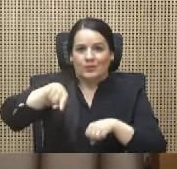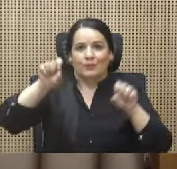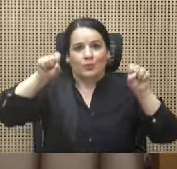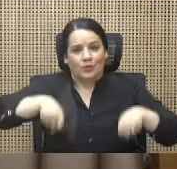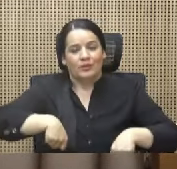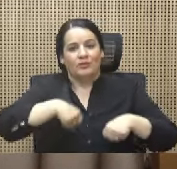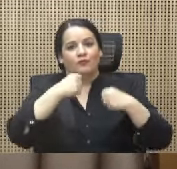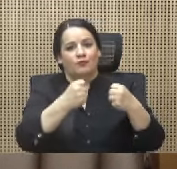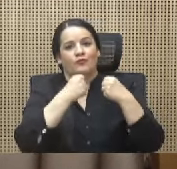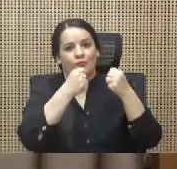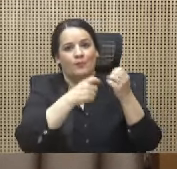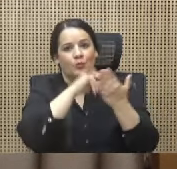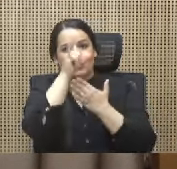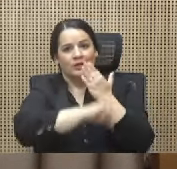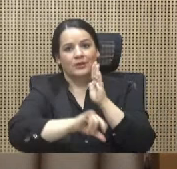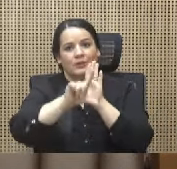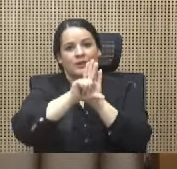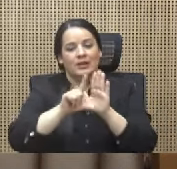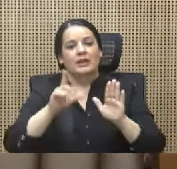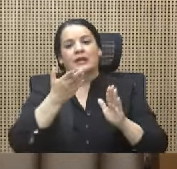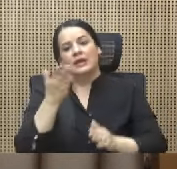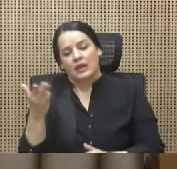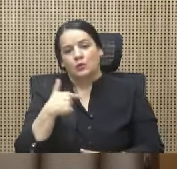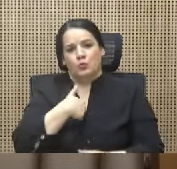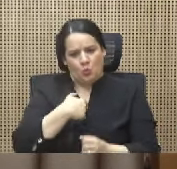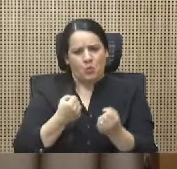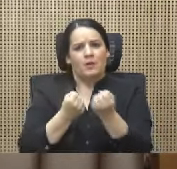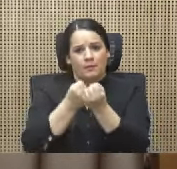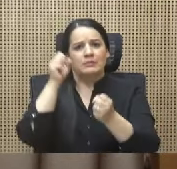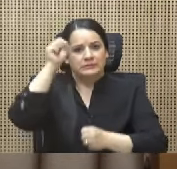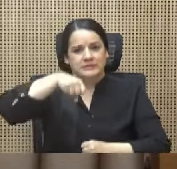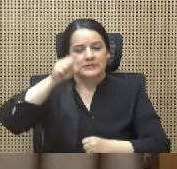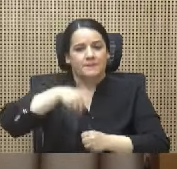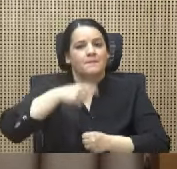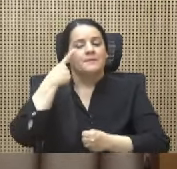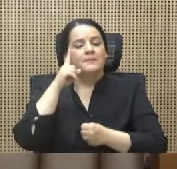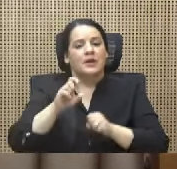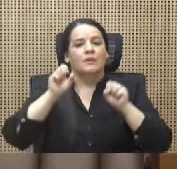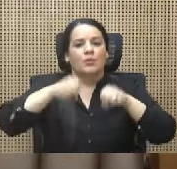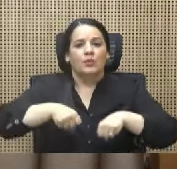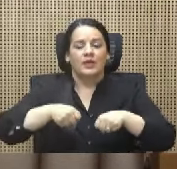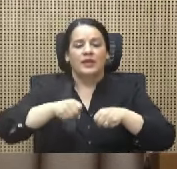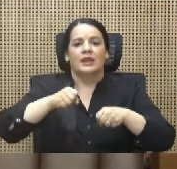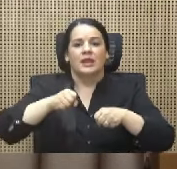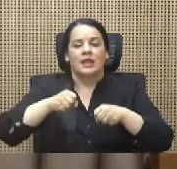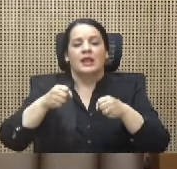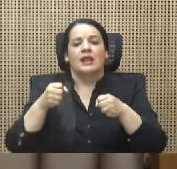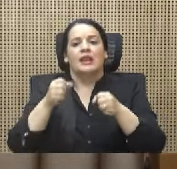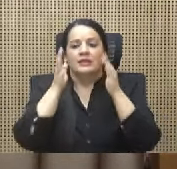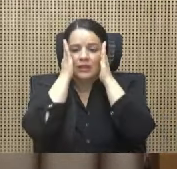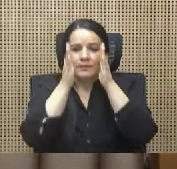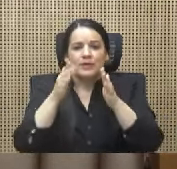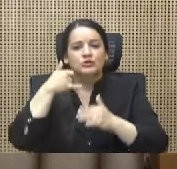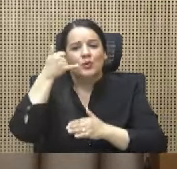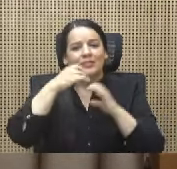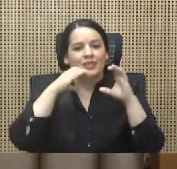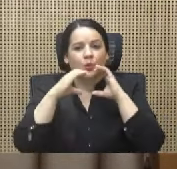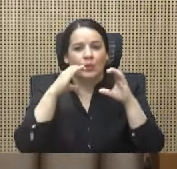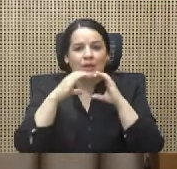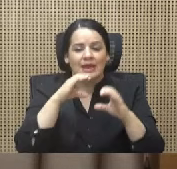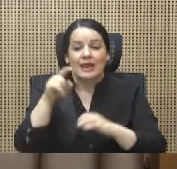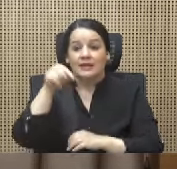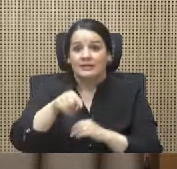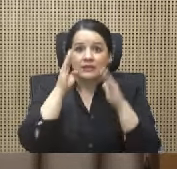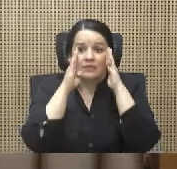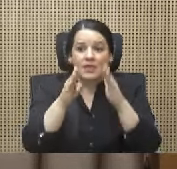un proyecto de ley que, insisto, apoyamos para modernizar la intervención de comunicaciones, principalmente intervenciones